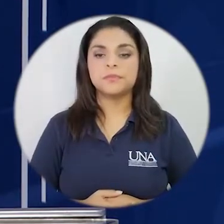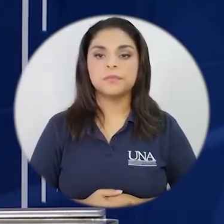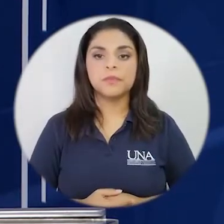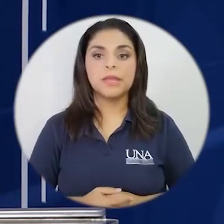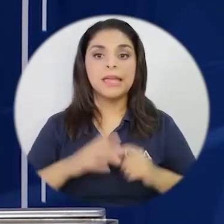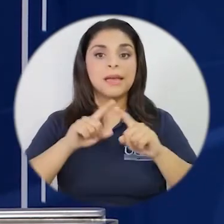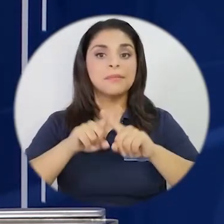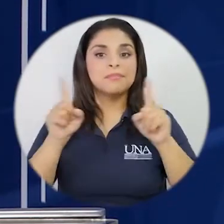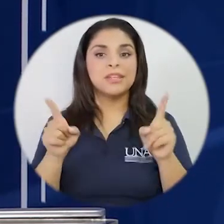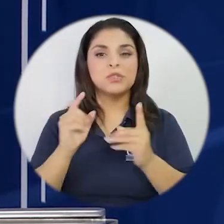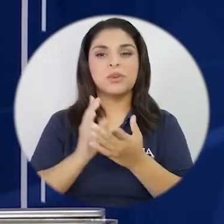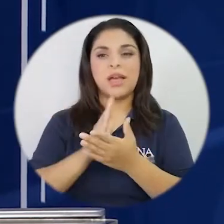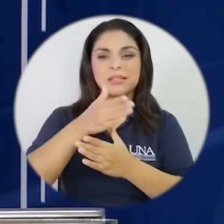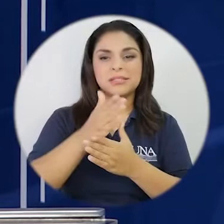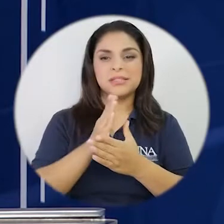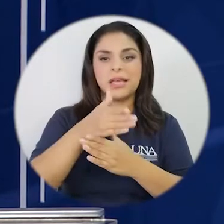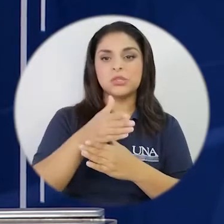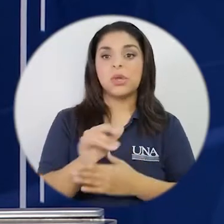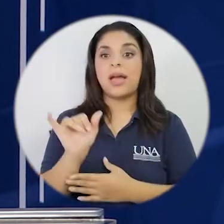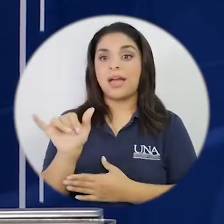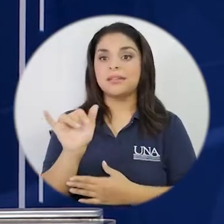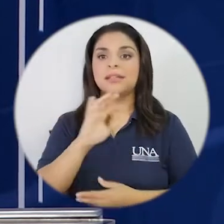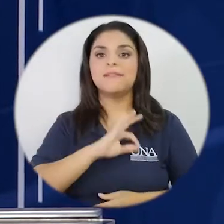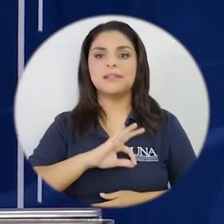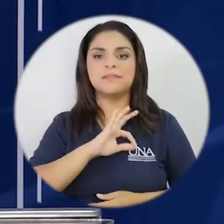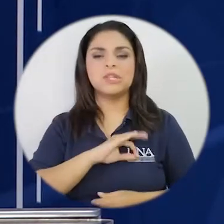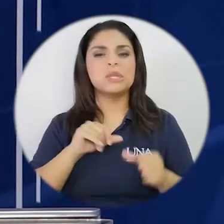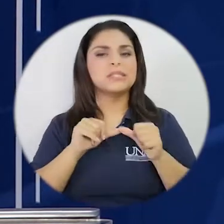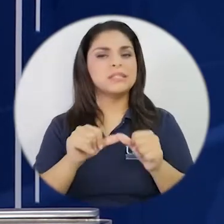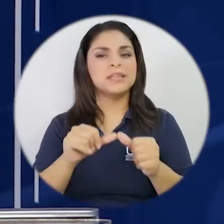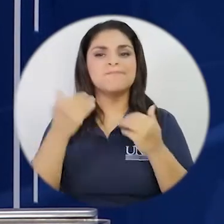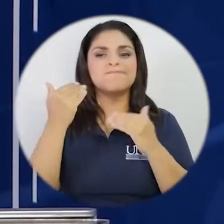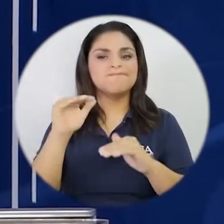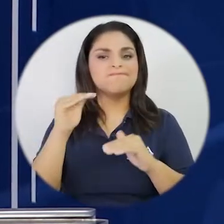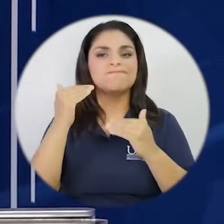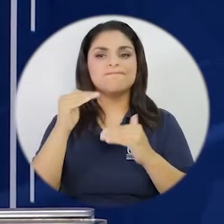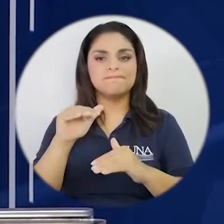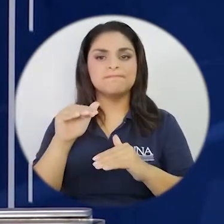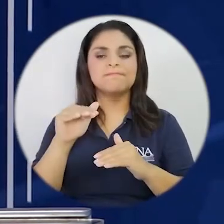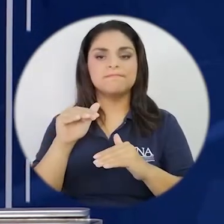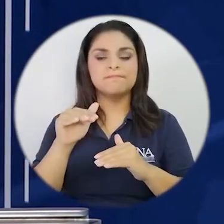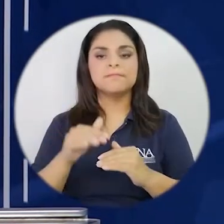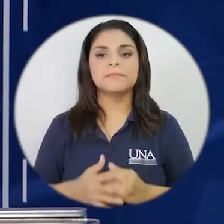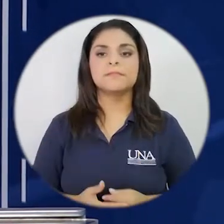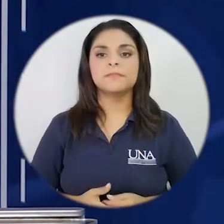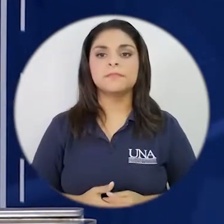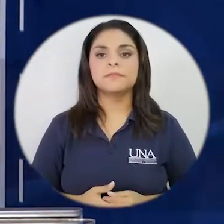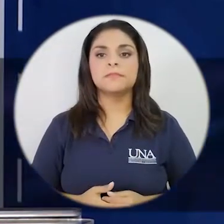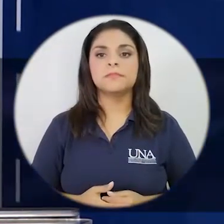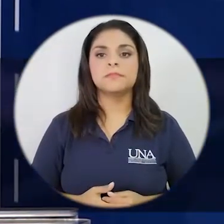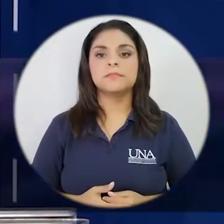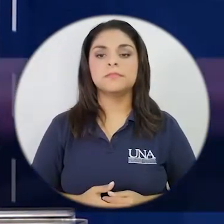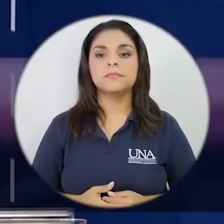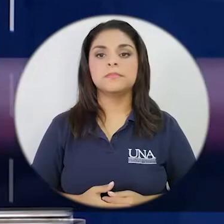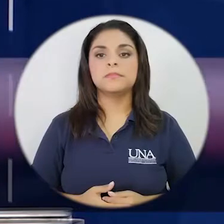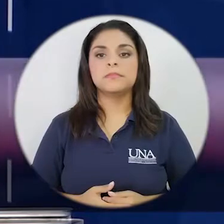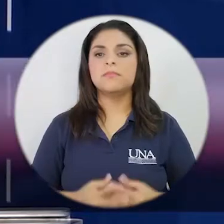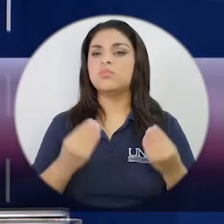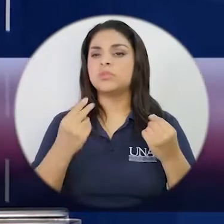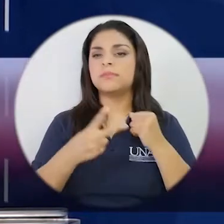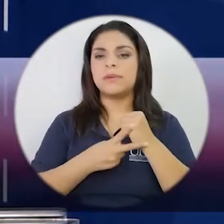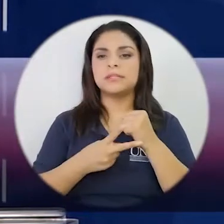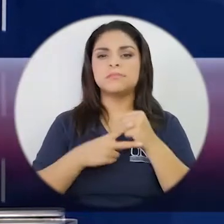Sin embargo, el acceso a este beneficio pues sigue siendo limitado e incluso la